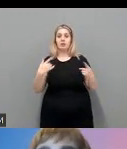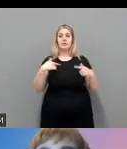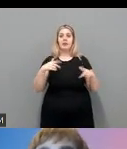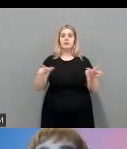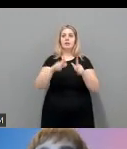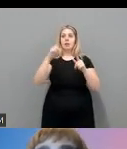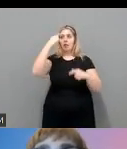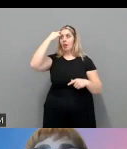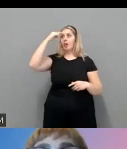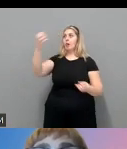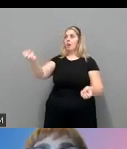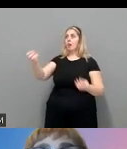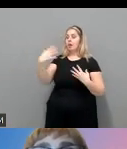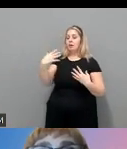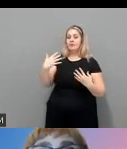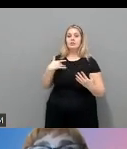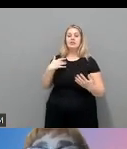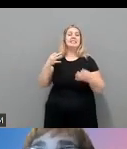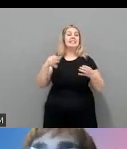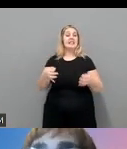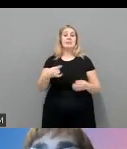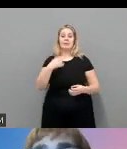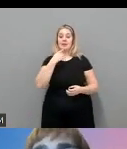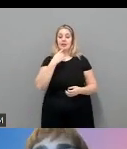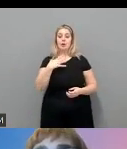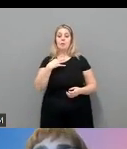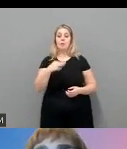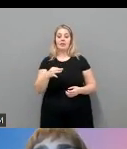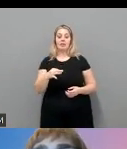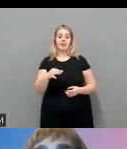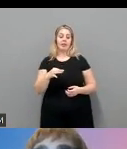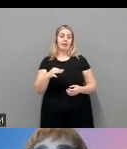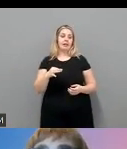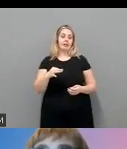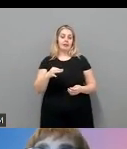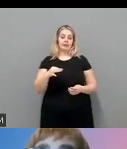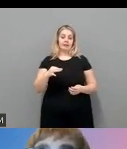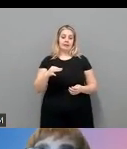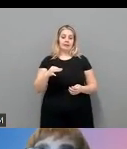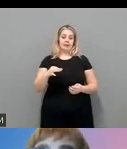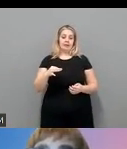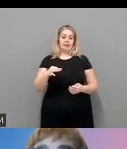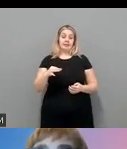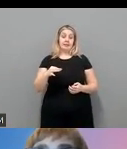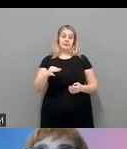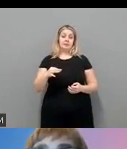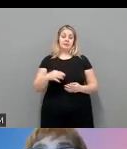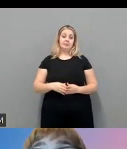social. Yo siempre digo que habremos superado todas estas